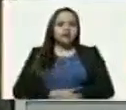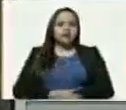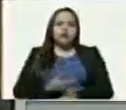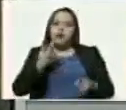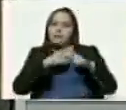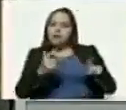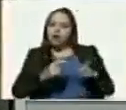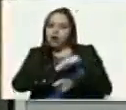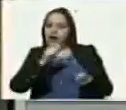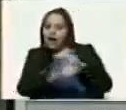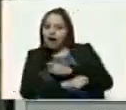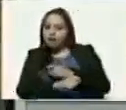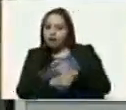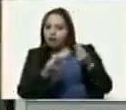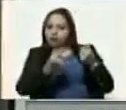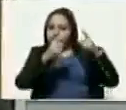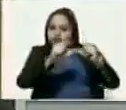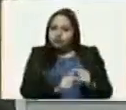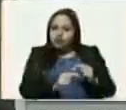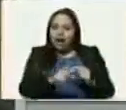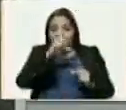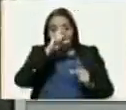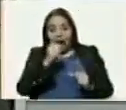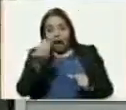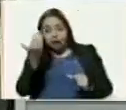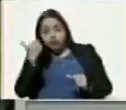restricción monetaria que se hizo en el año